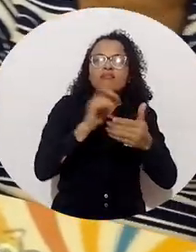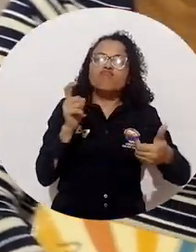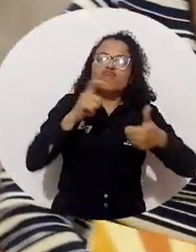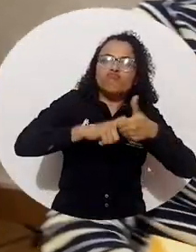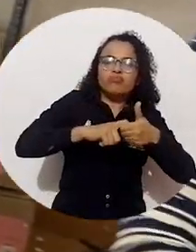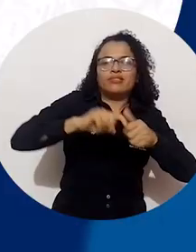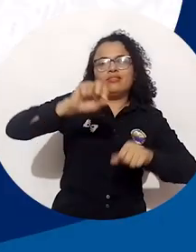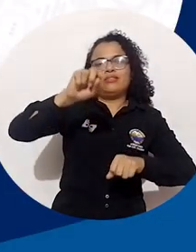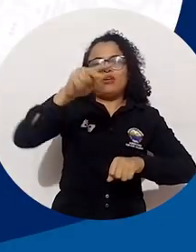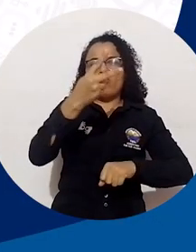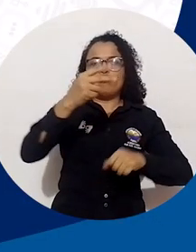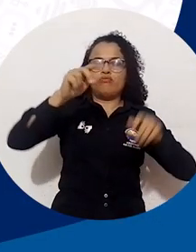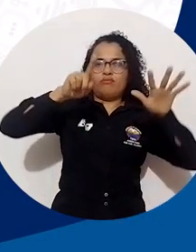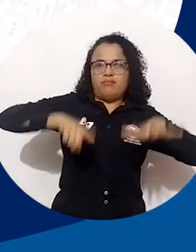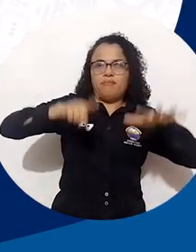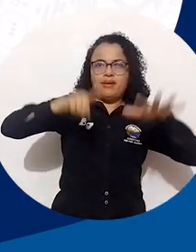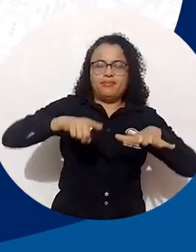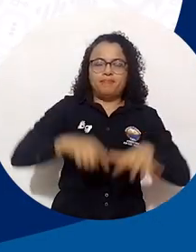semestre.